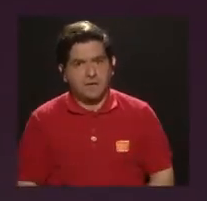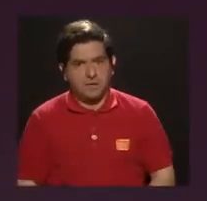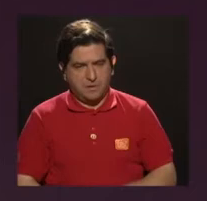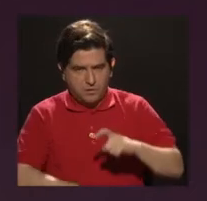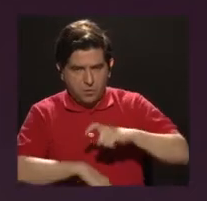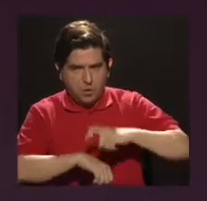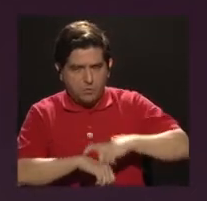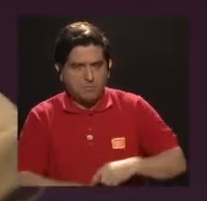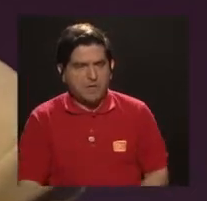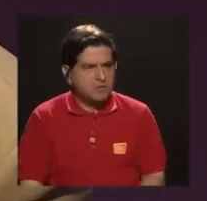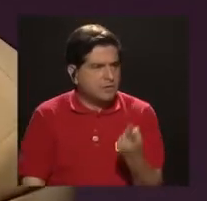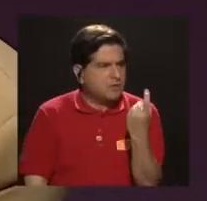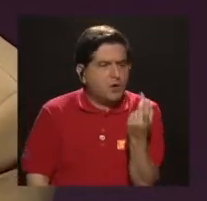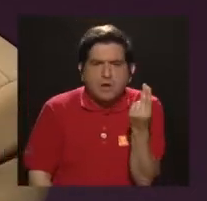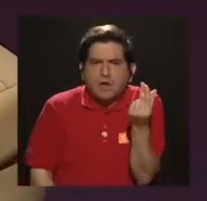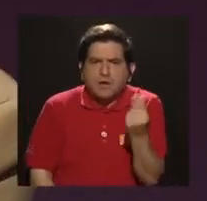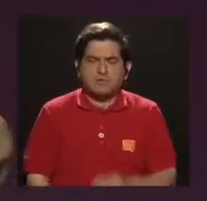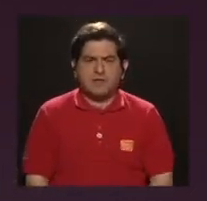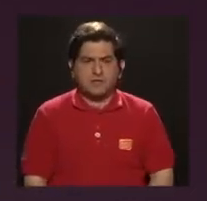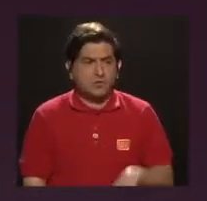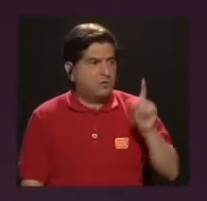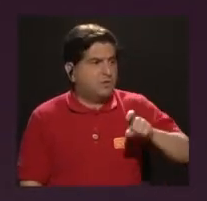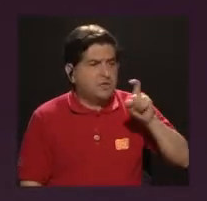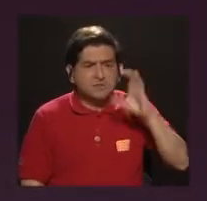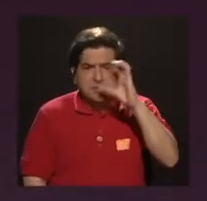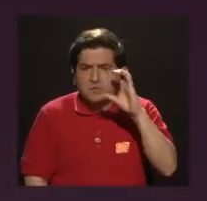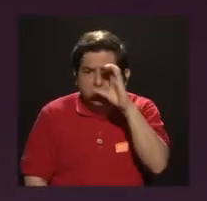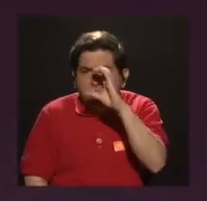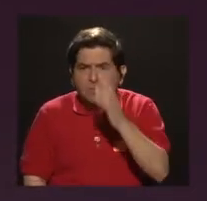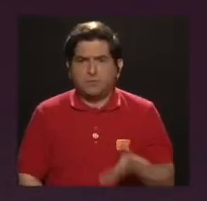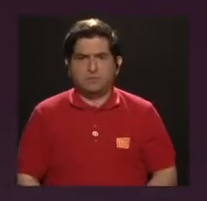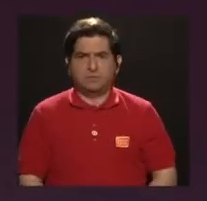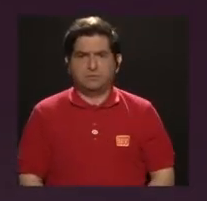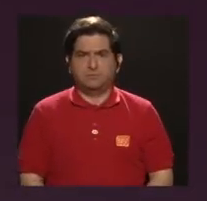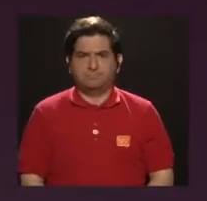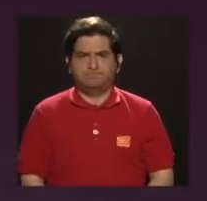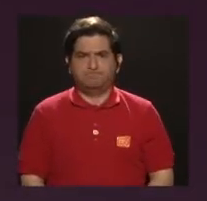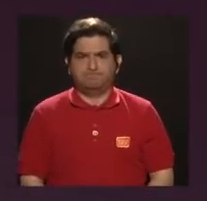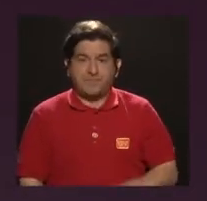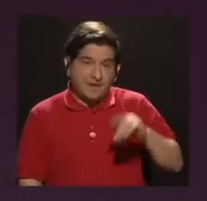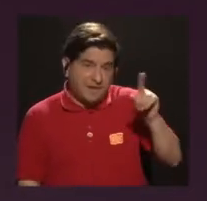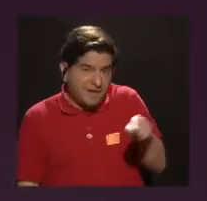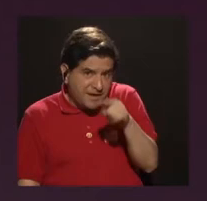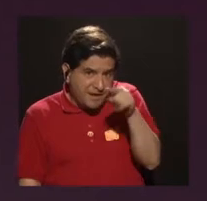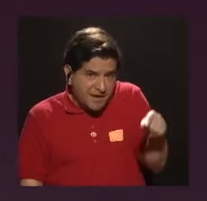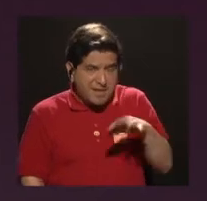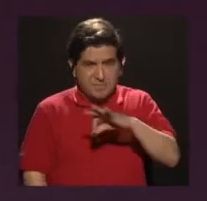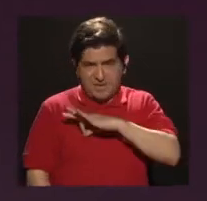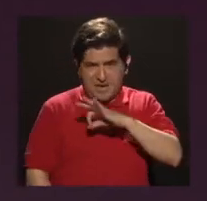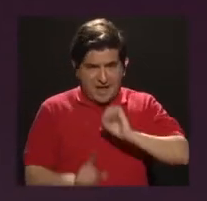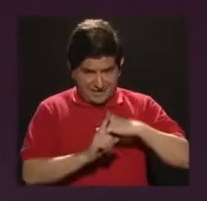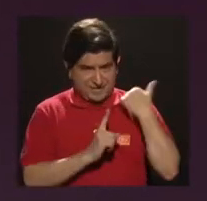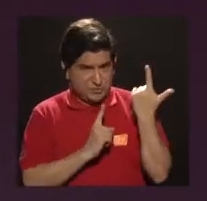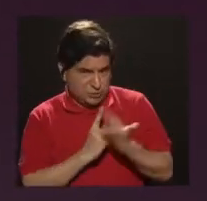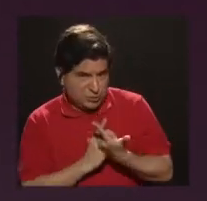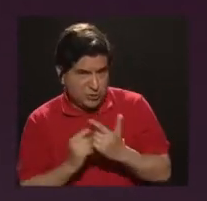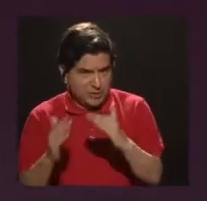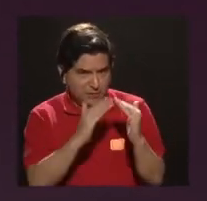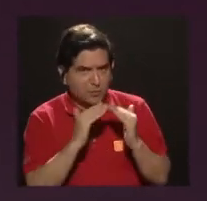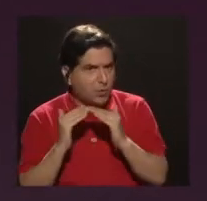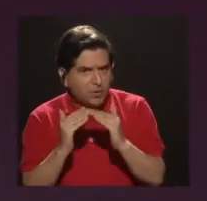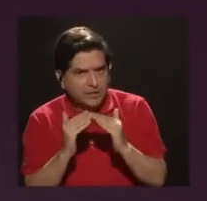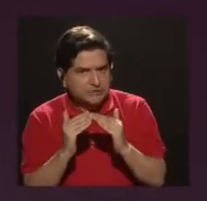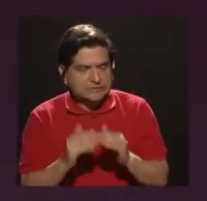de escasez requieren de fondos de este quitarle beneficios sociales a una población